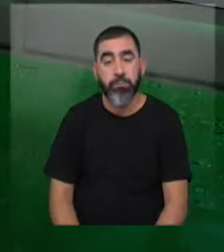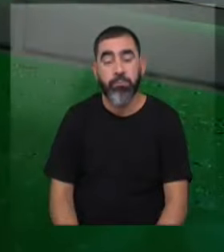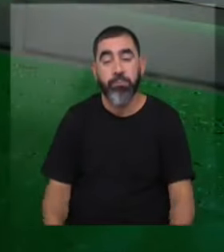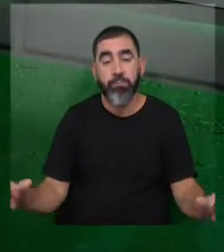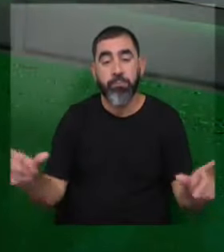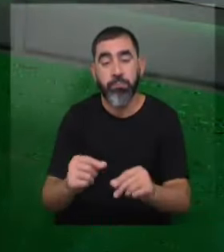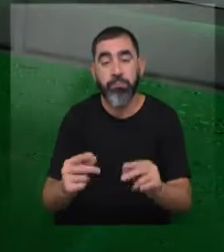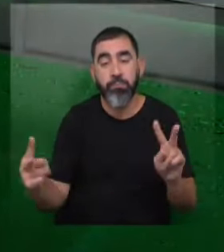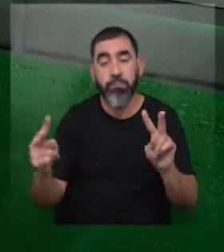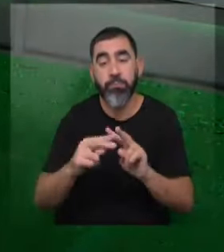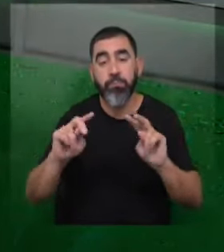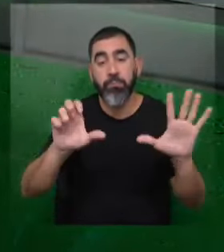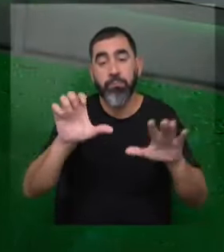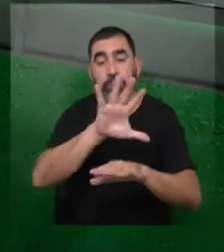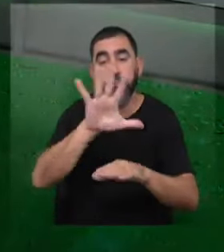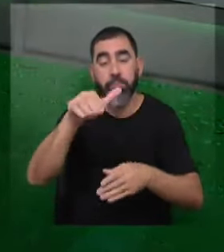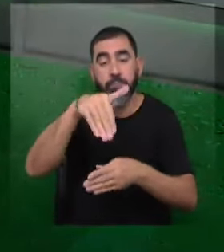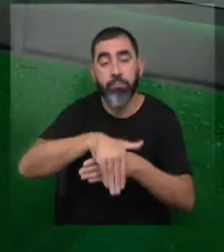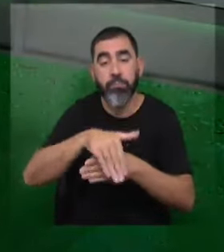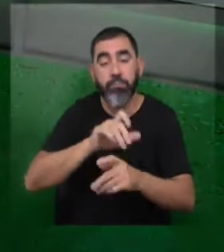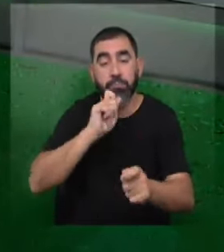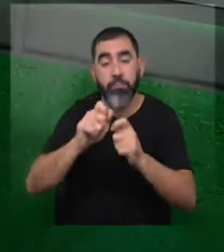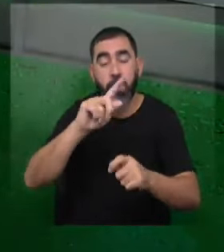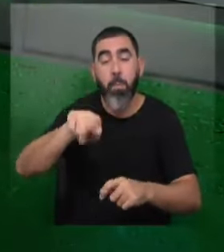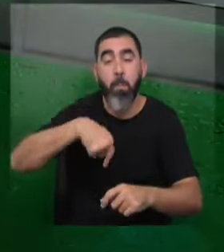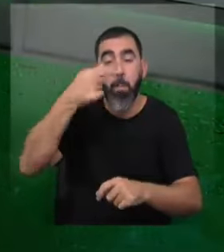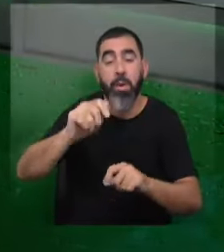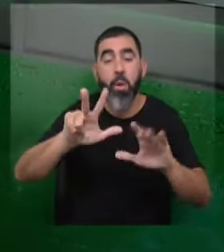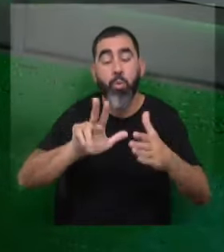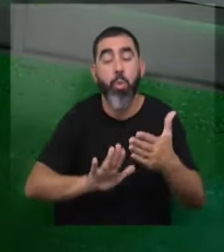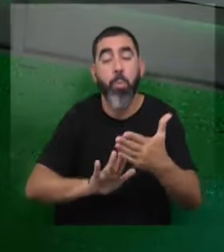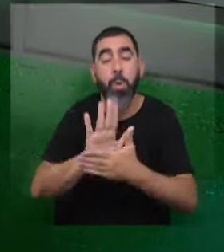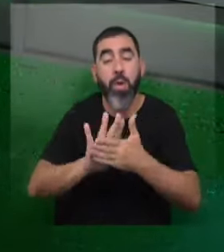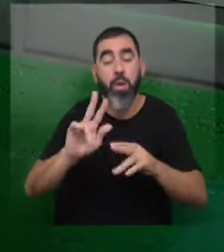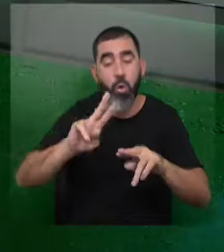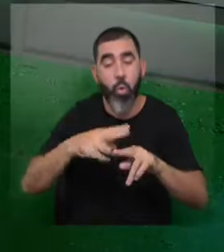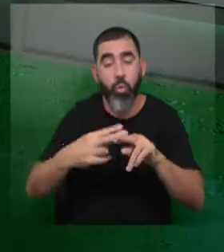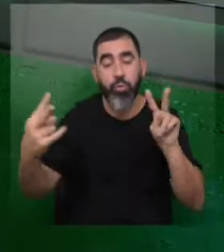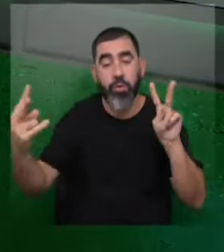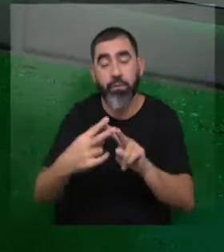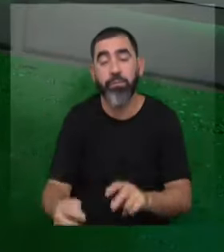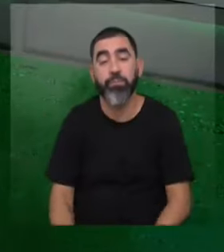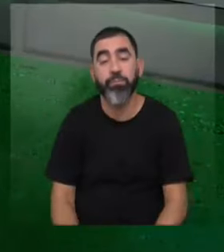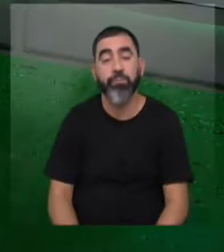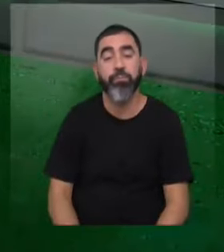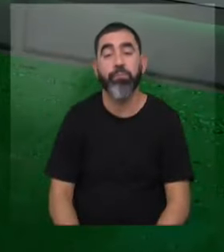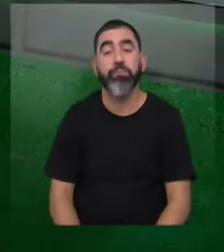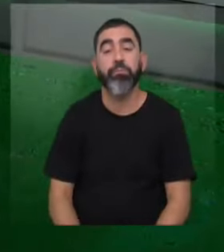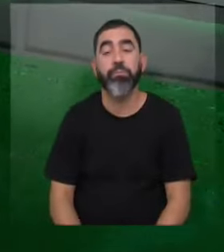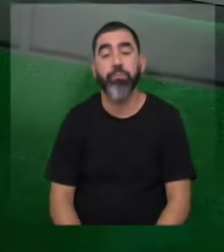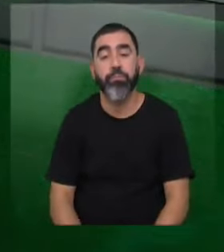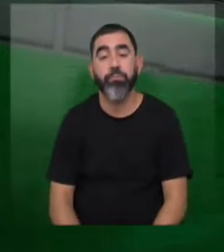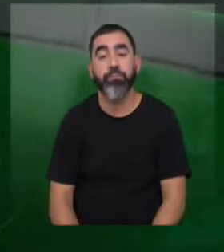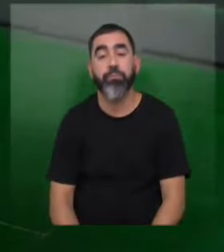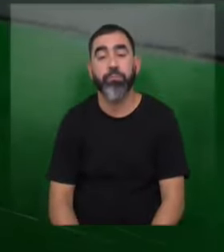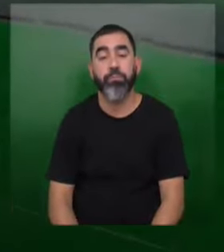Nos vamos, volvemos a las 18:55 con la edición central de MBD Noticias, y mañana a las 8 la primera edición. Que pasen bien, hasta luego.